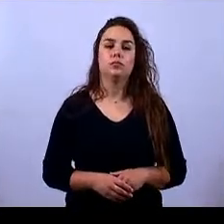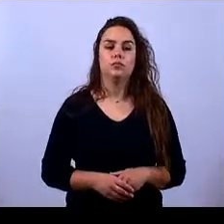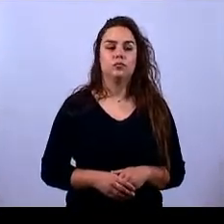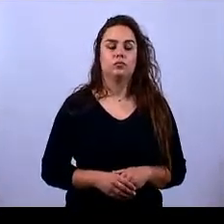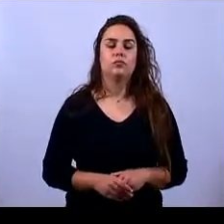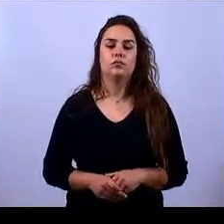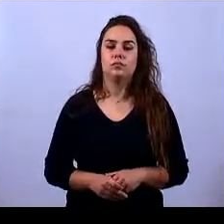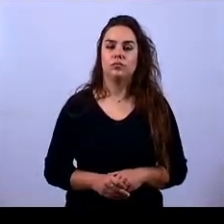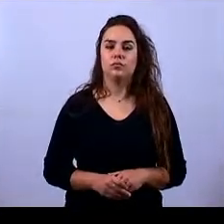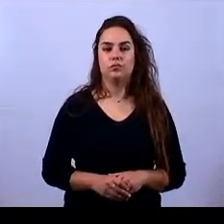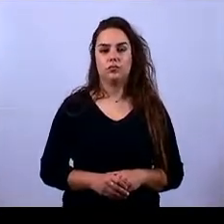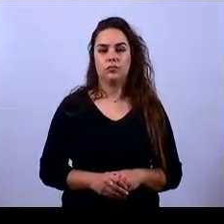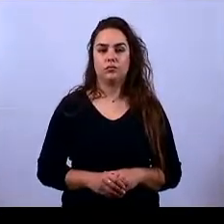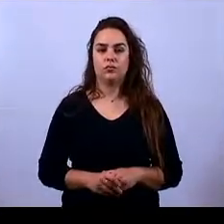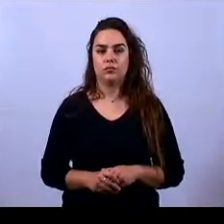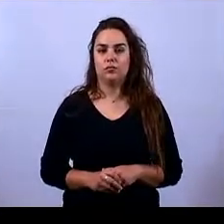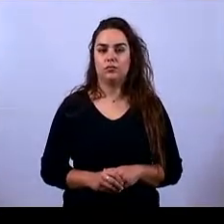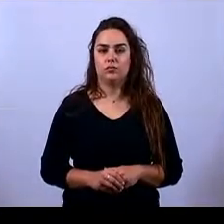¿Sí? ¿Estoy?